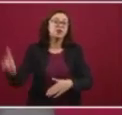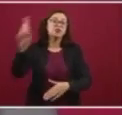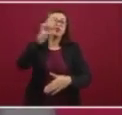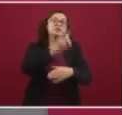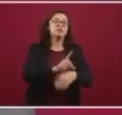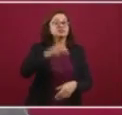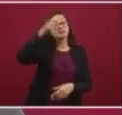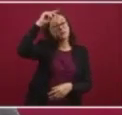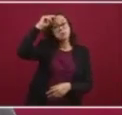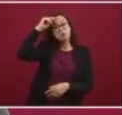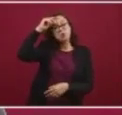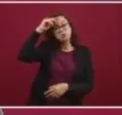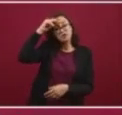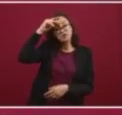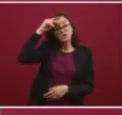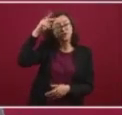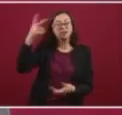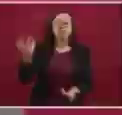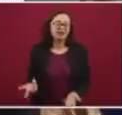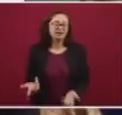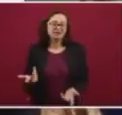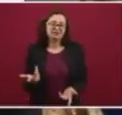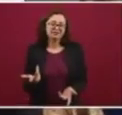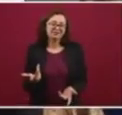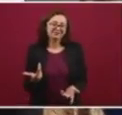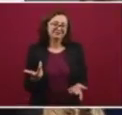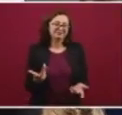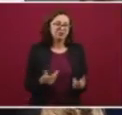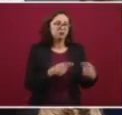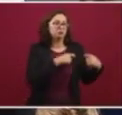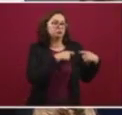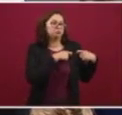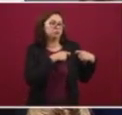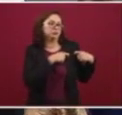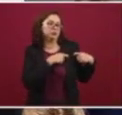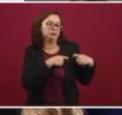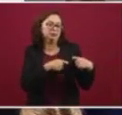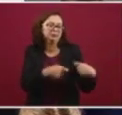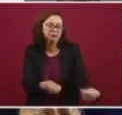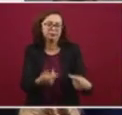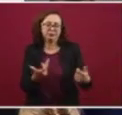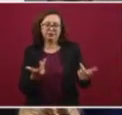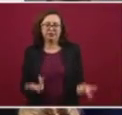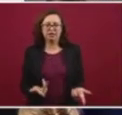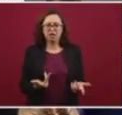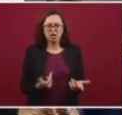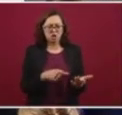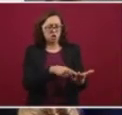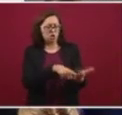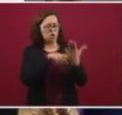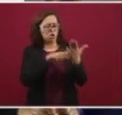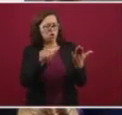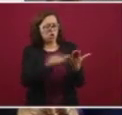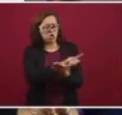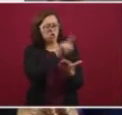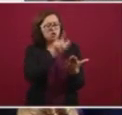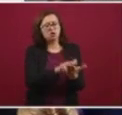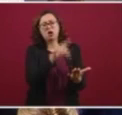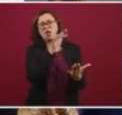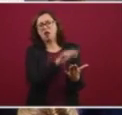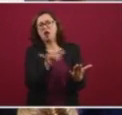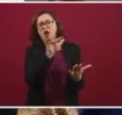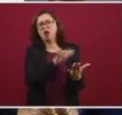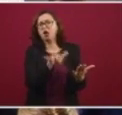La Constitución y las leyes se respetaban en la forma, pero se violaban en el fondo. Entonces, ahora ya